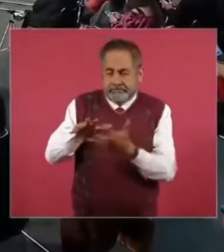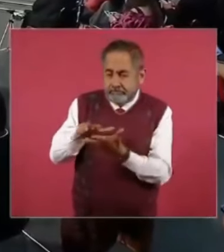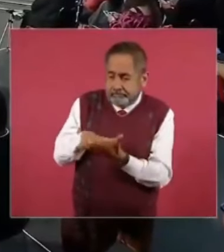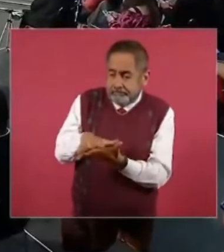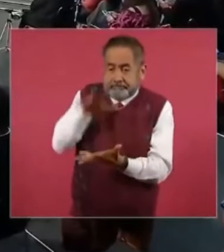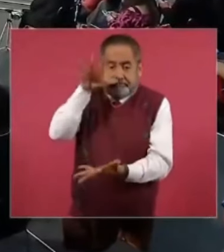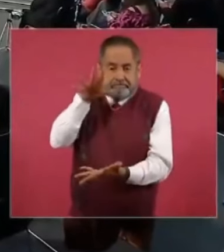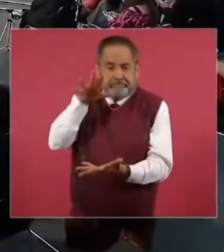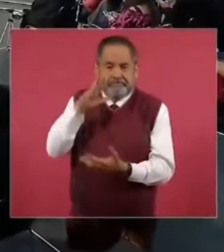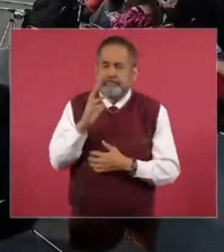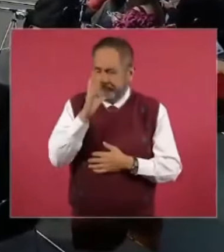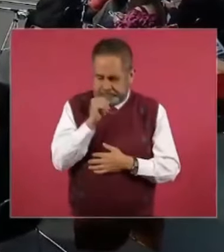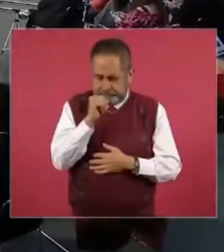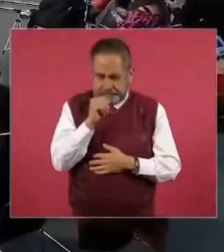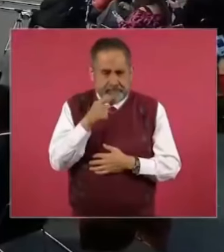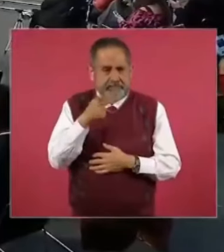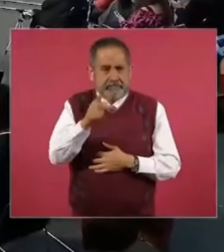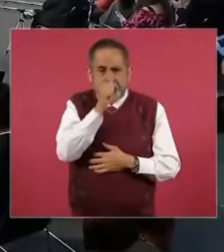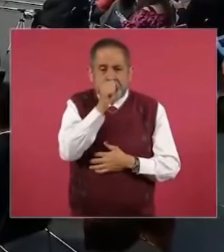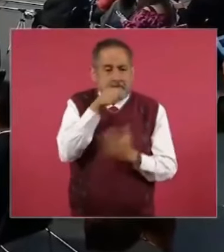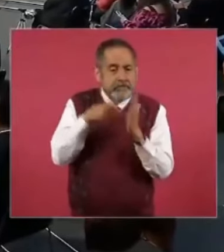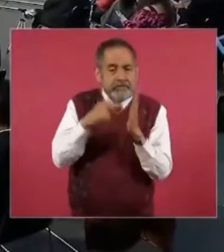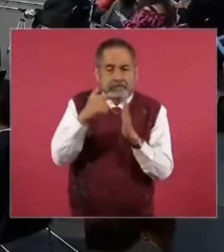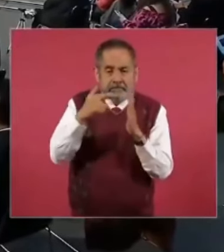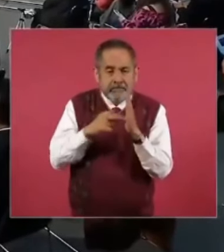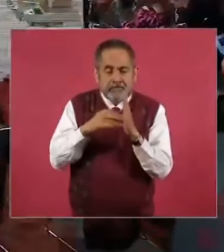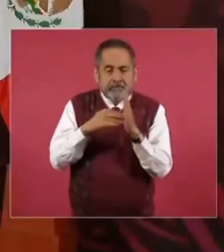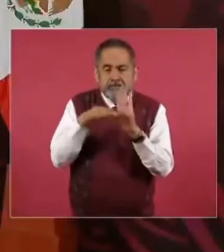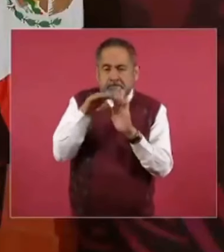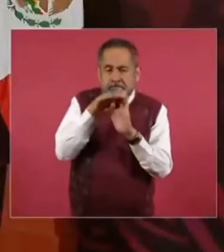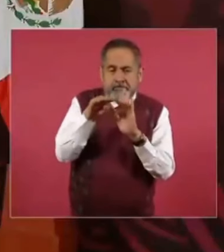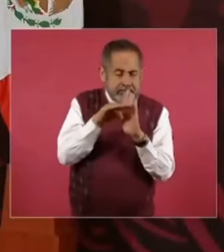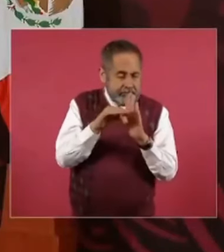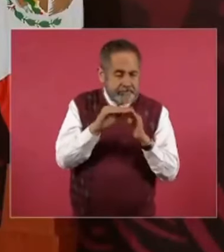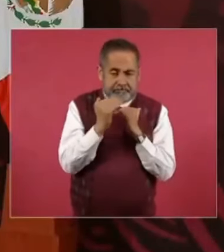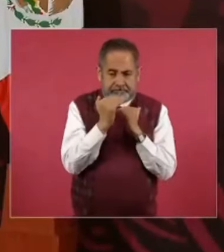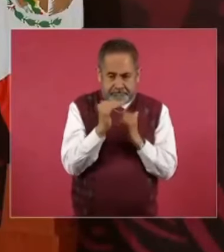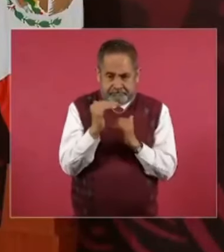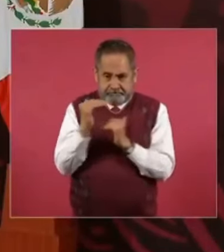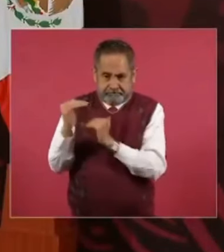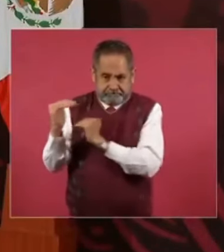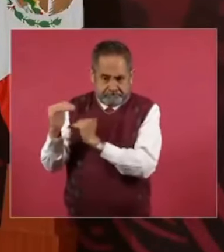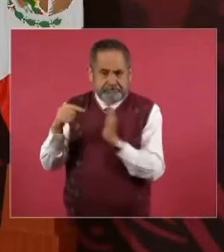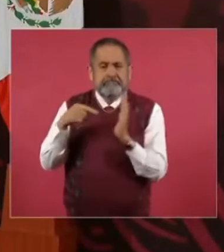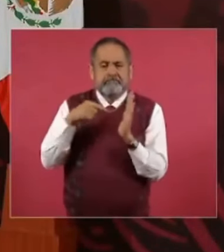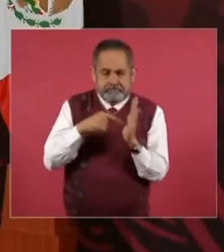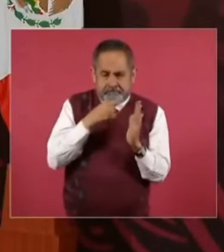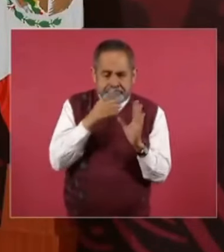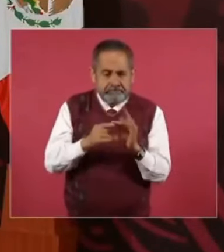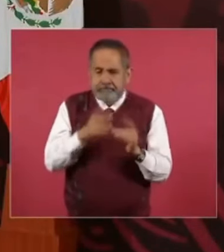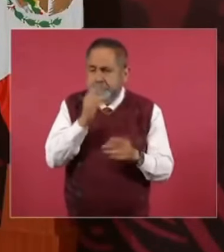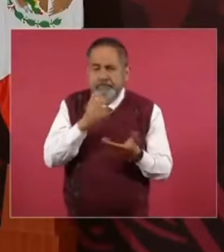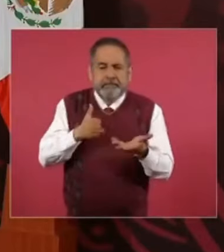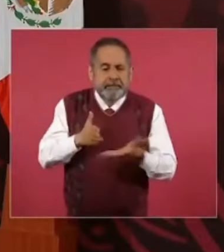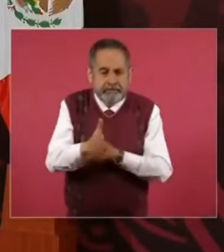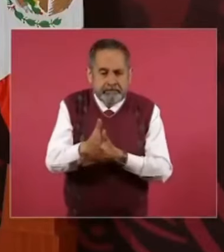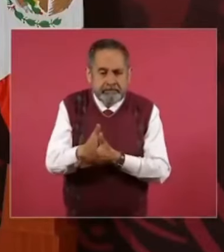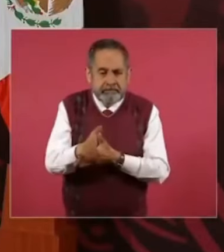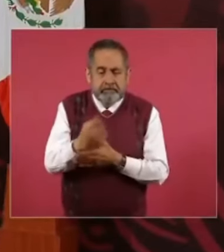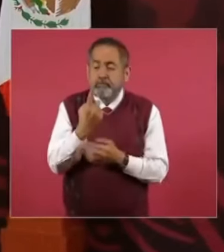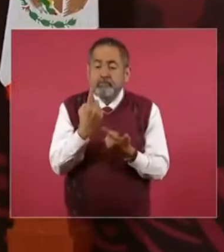el Congreso. Amigos, vamos a ir al video del presidente Andrés Manuel López Obrador y después vamos a ir a la Cámara de Diputados, donde